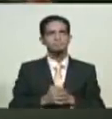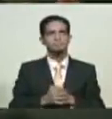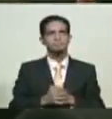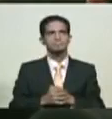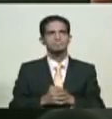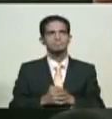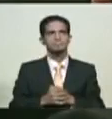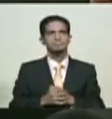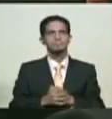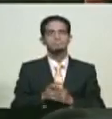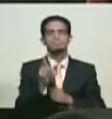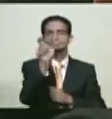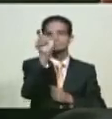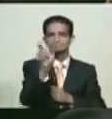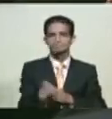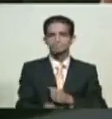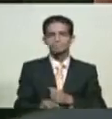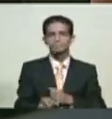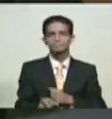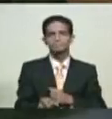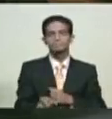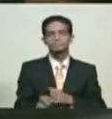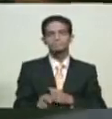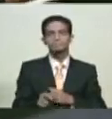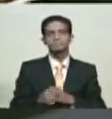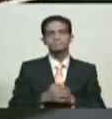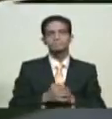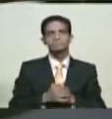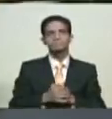el presidente de la republica